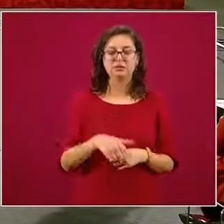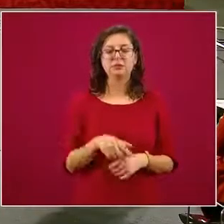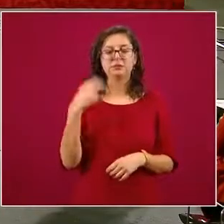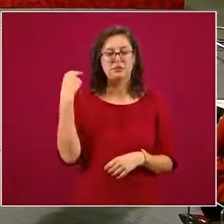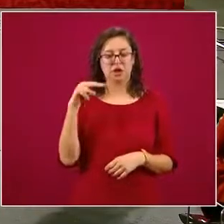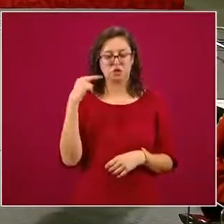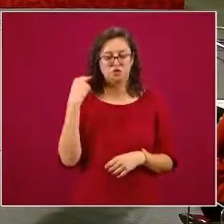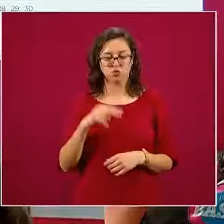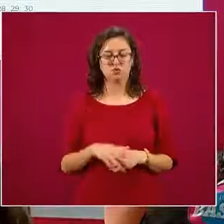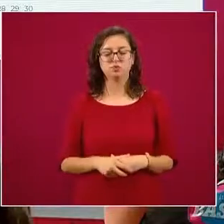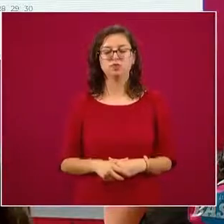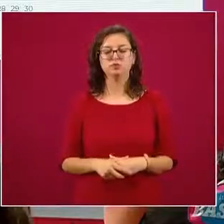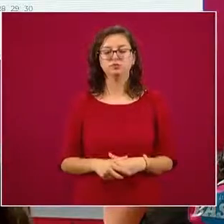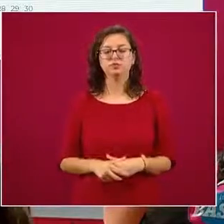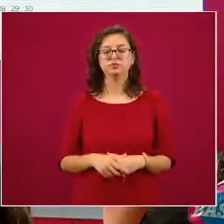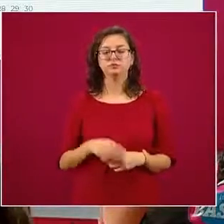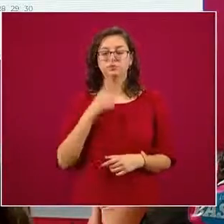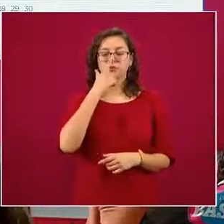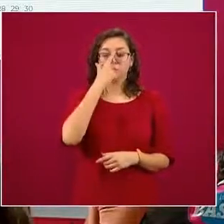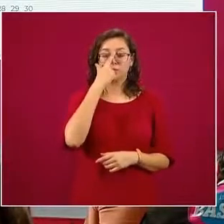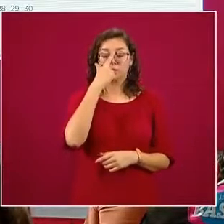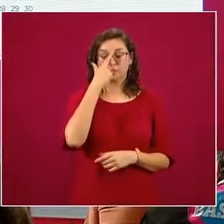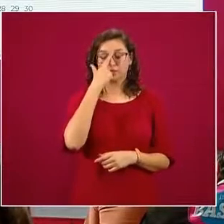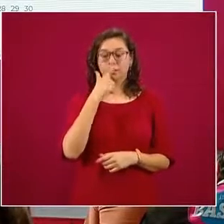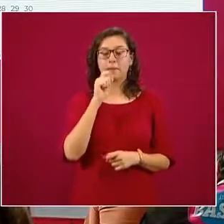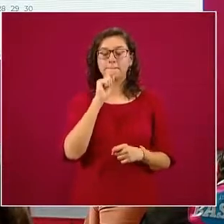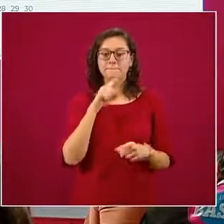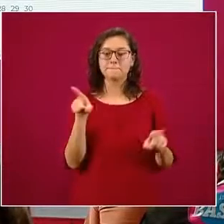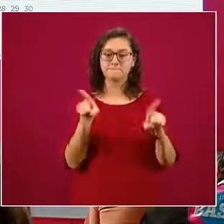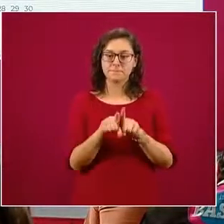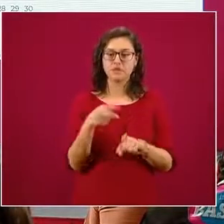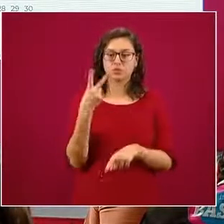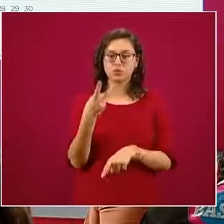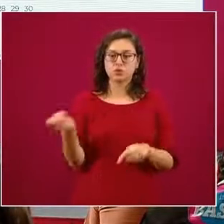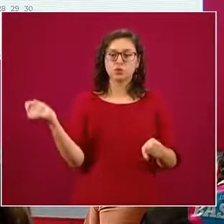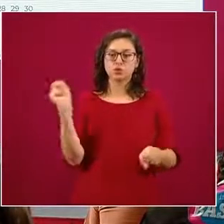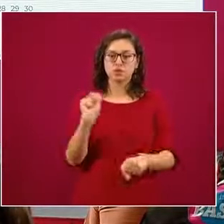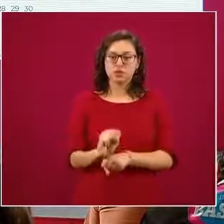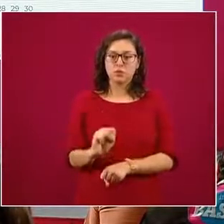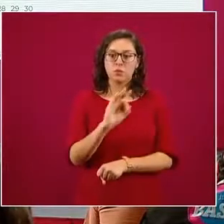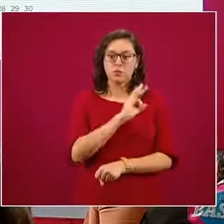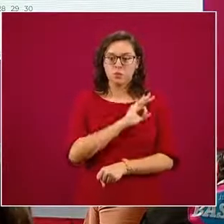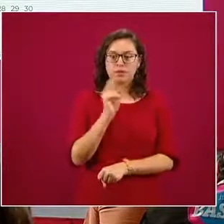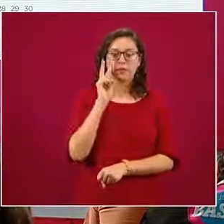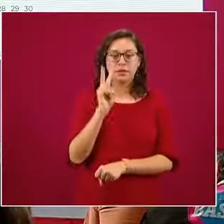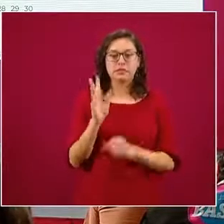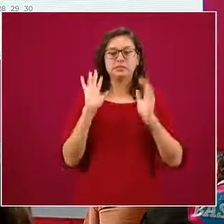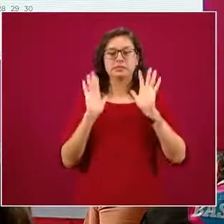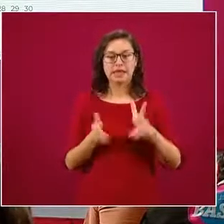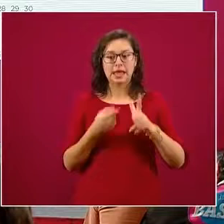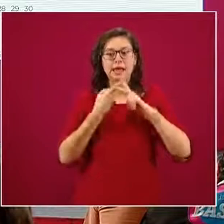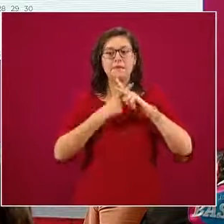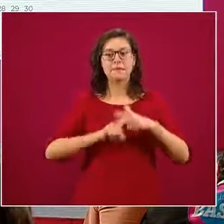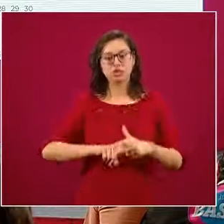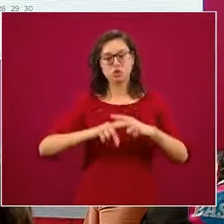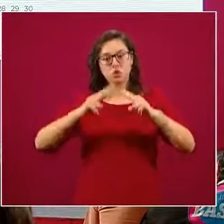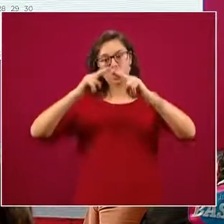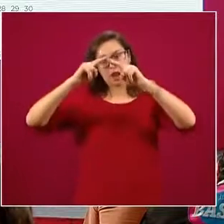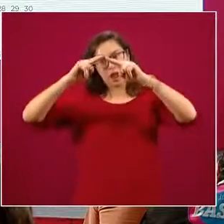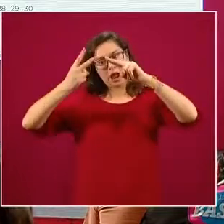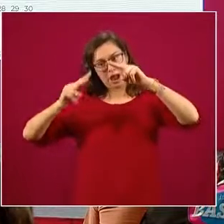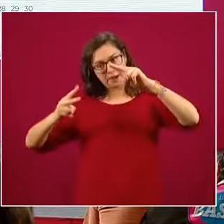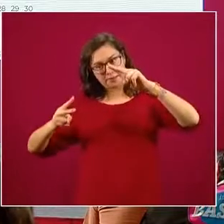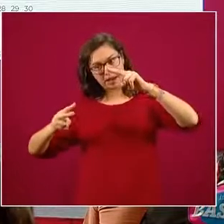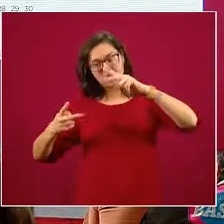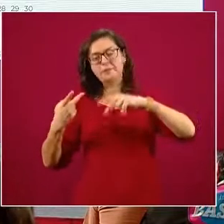Veracruz, aunque también en las últimas 2 semanas se ve una tendencia descendente, pero que todavía se mantiene en